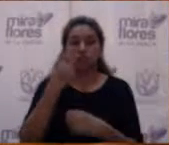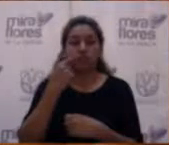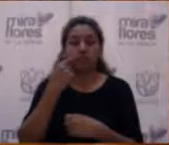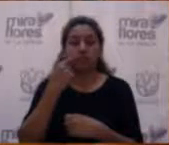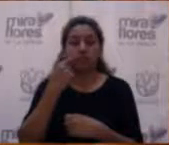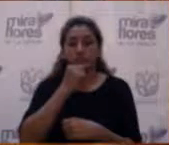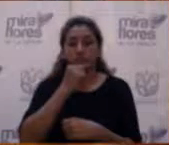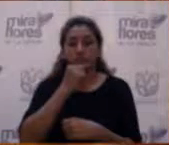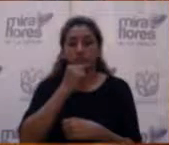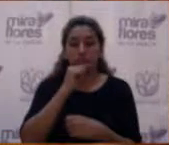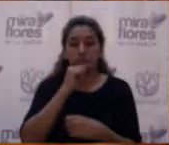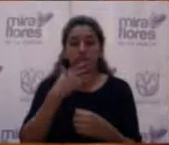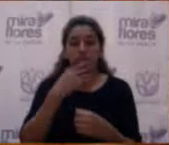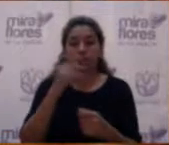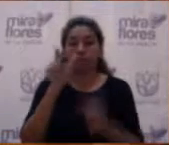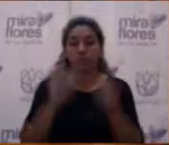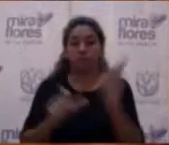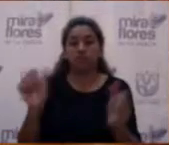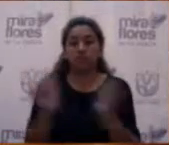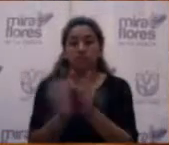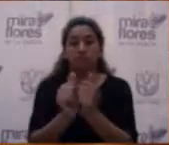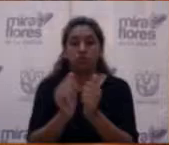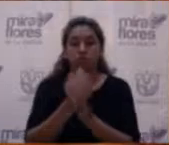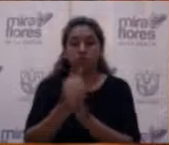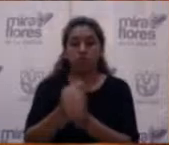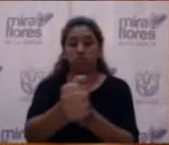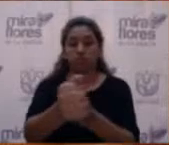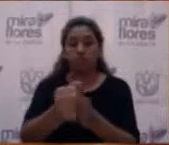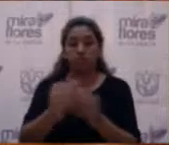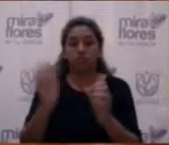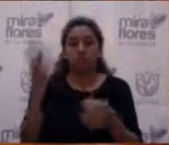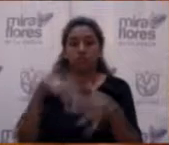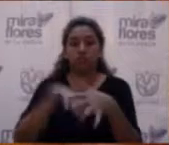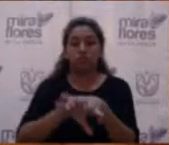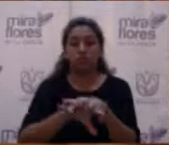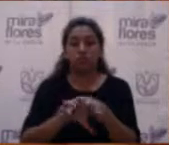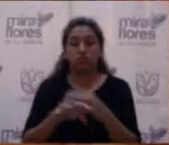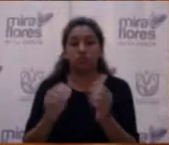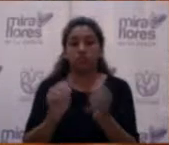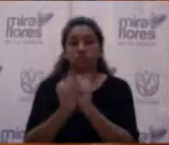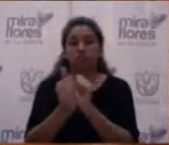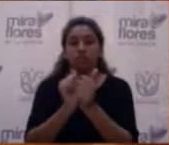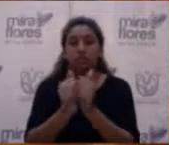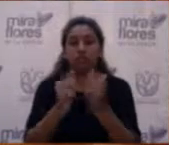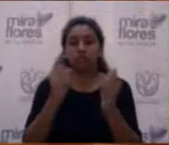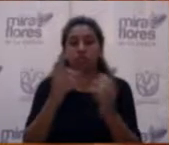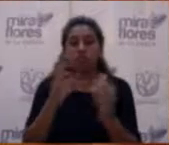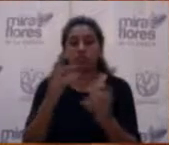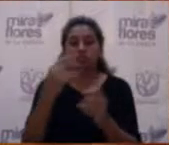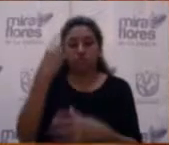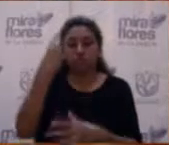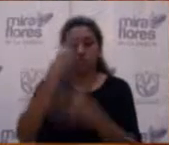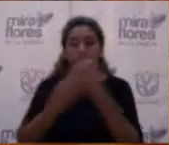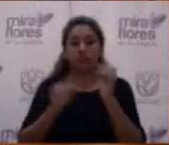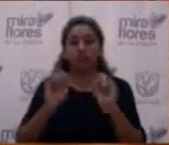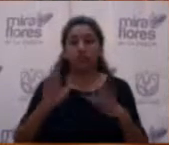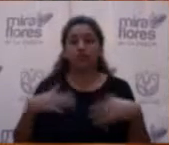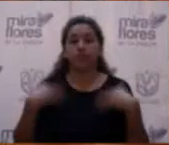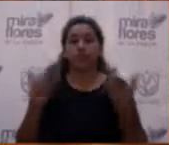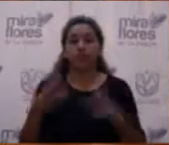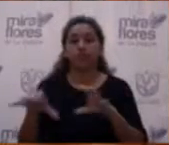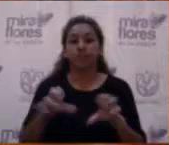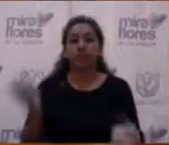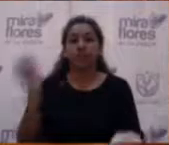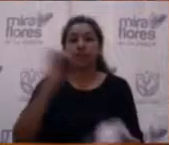los beneficiados que junto a sus guías participaron del evento. Quedamos totalmente en gratitud con su noble gesto y confiamos en que se puedan realizar